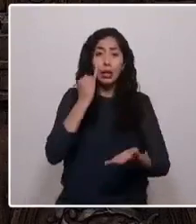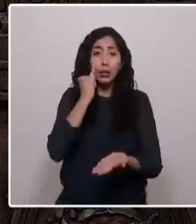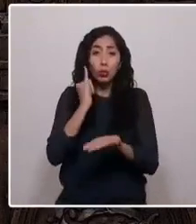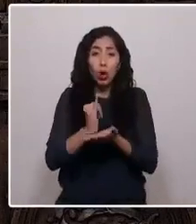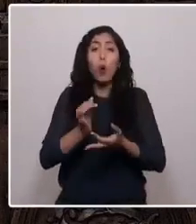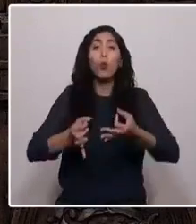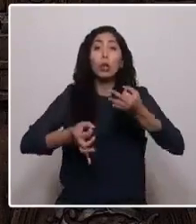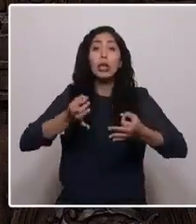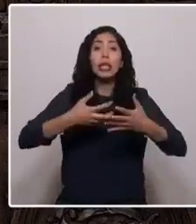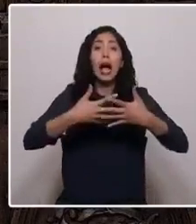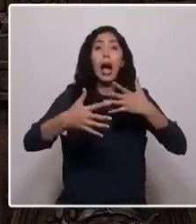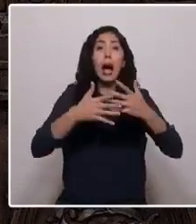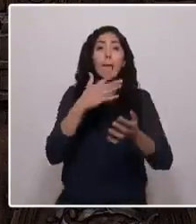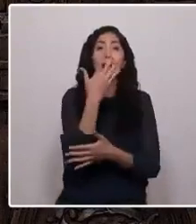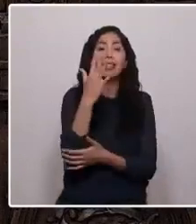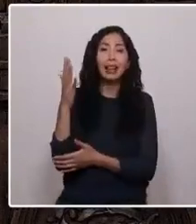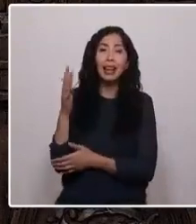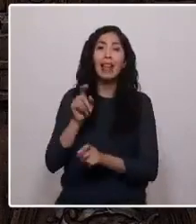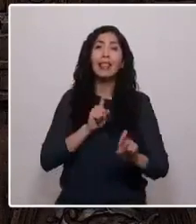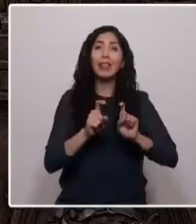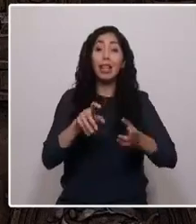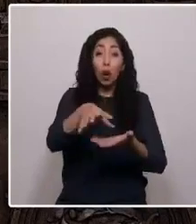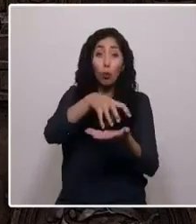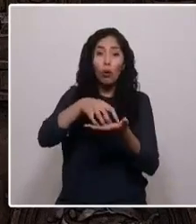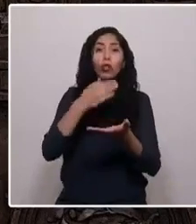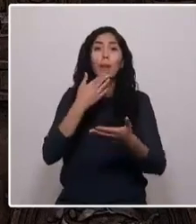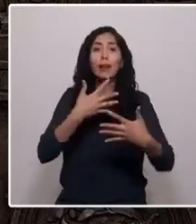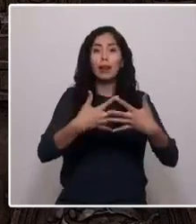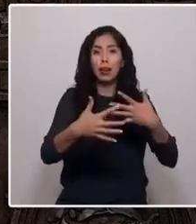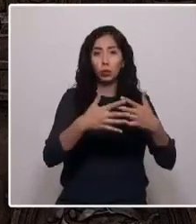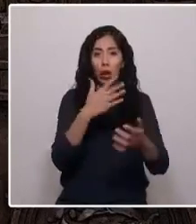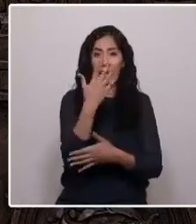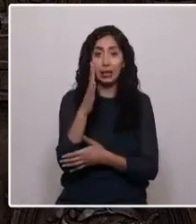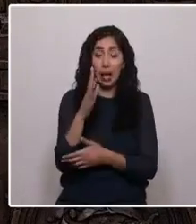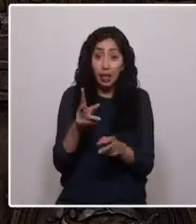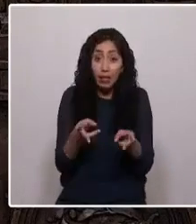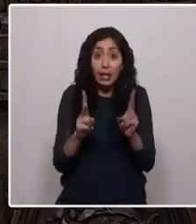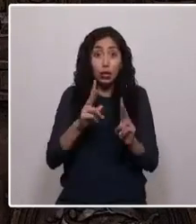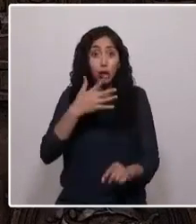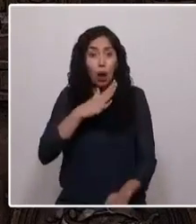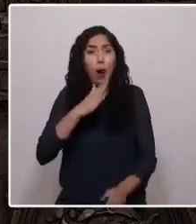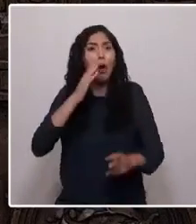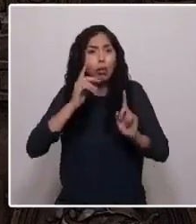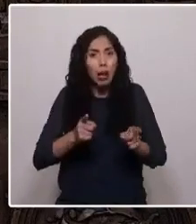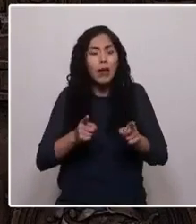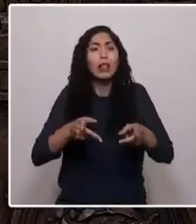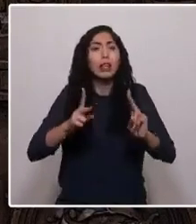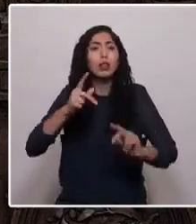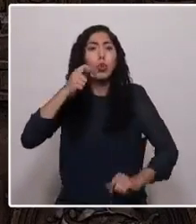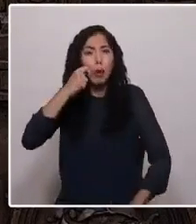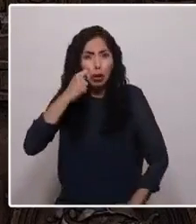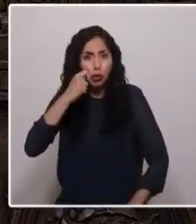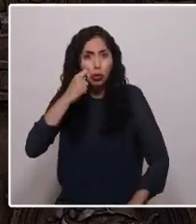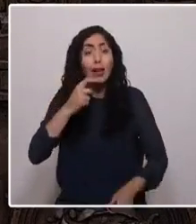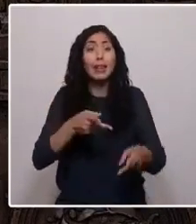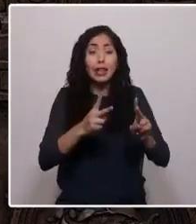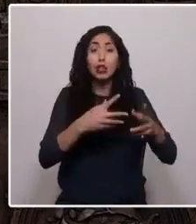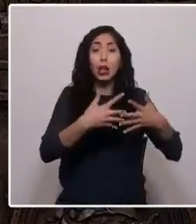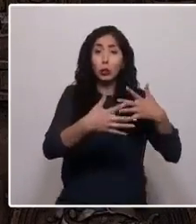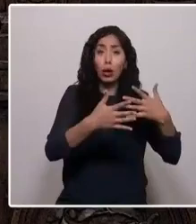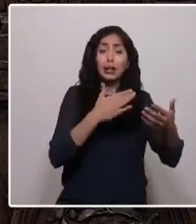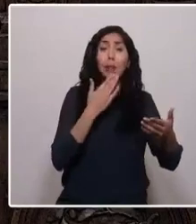y una defensoría de los pueblos y la naturaleza el derecho al agua tiene que ser un derecho humano y un derecho de la naturaleza reguardando los